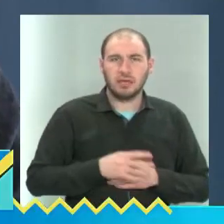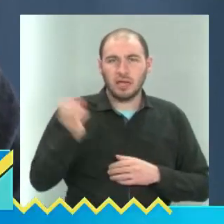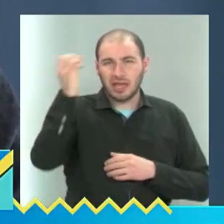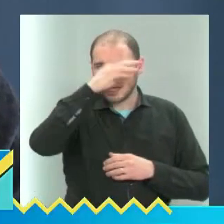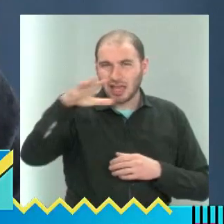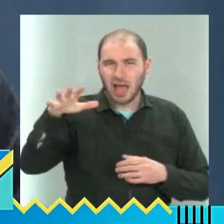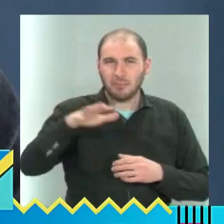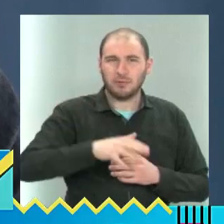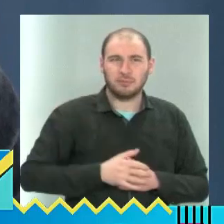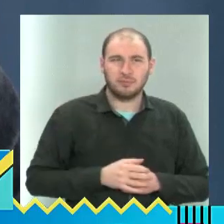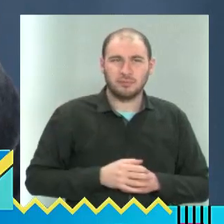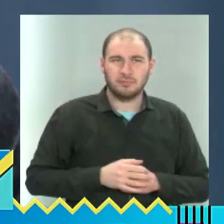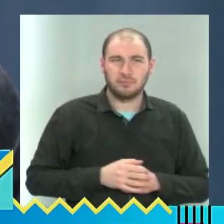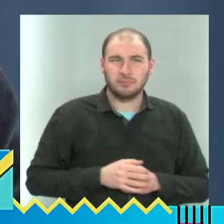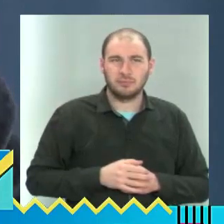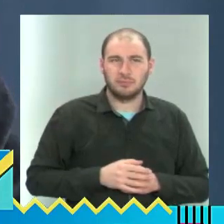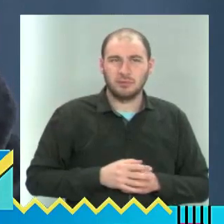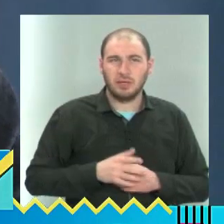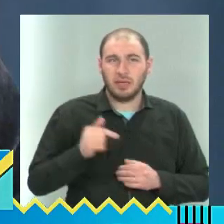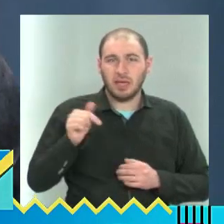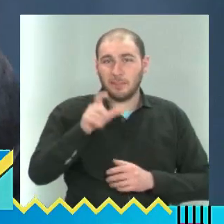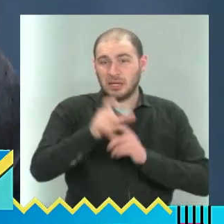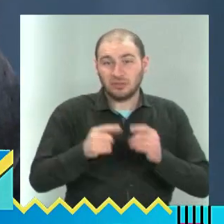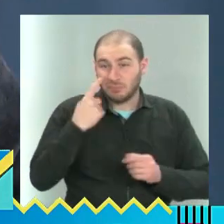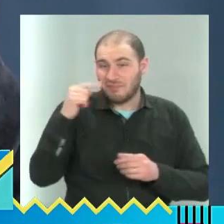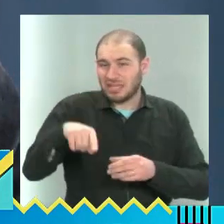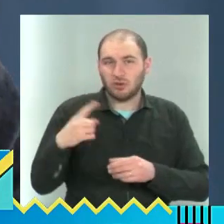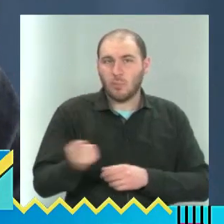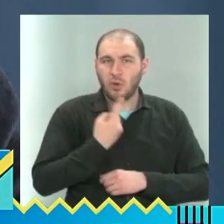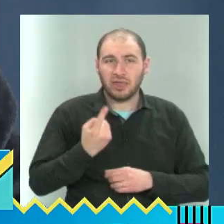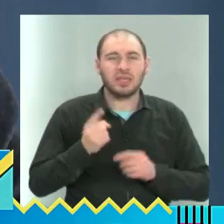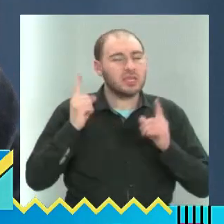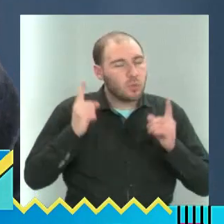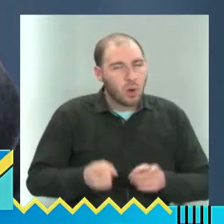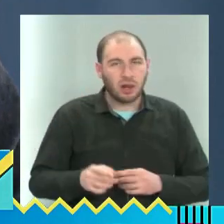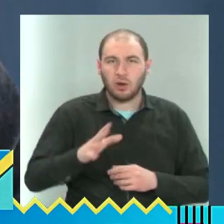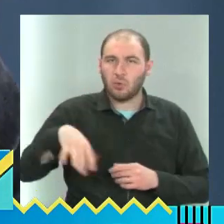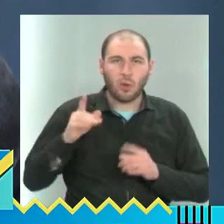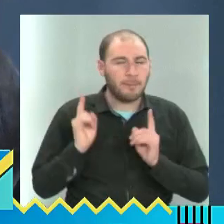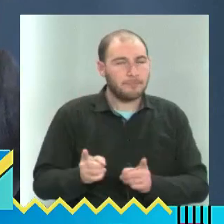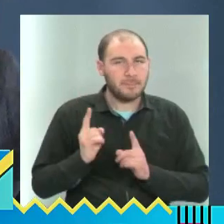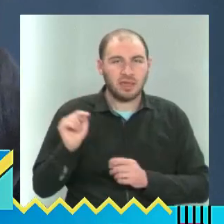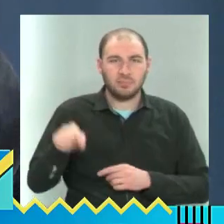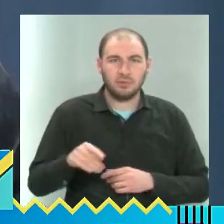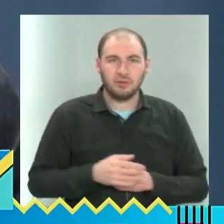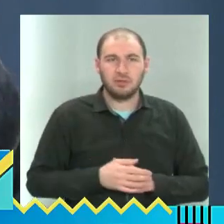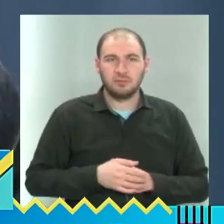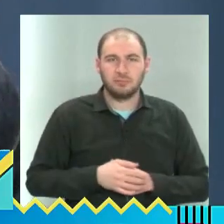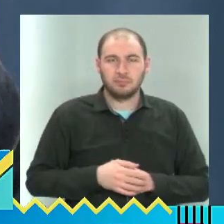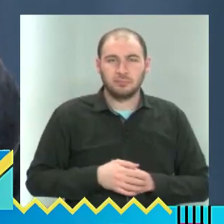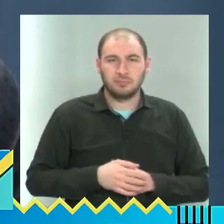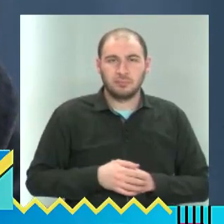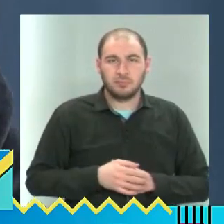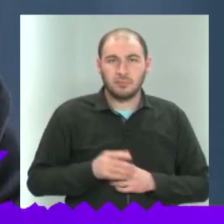en condiciones, digamos, que no pueden alojar personas, igualmente las tienen en esas situaciones de indefensión